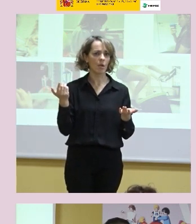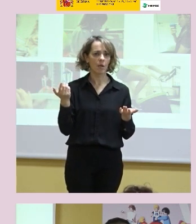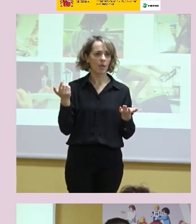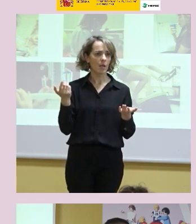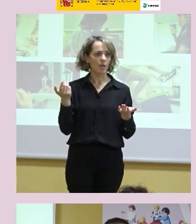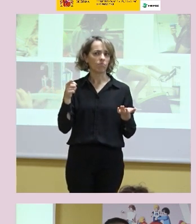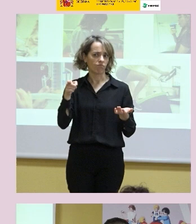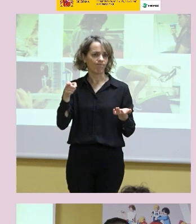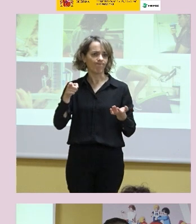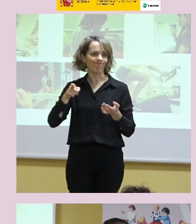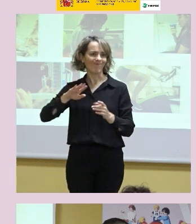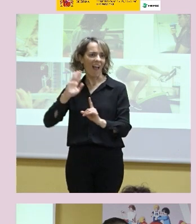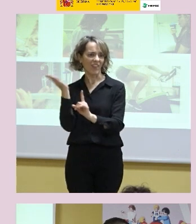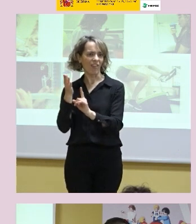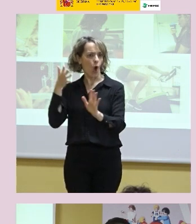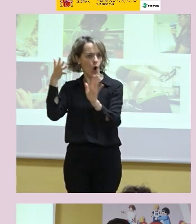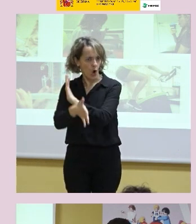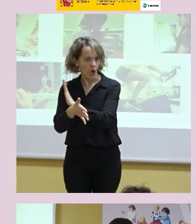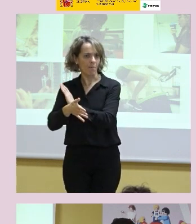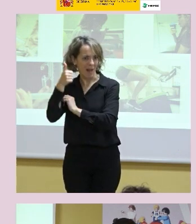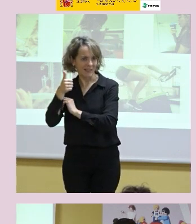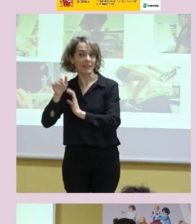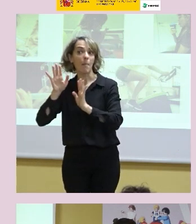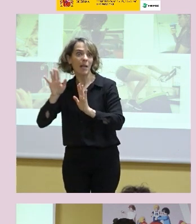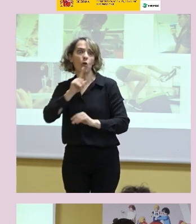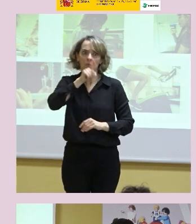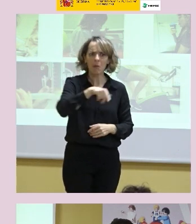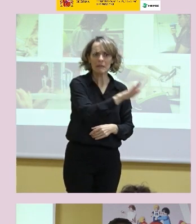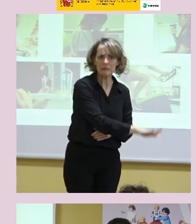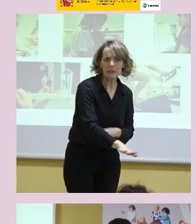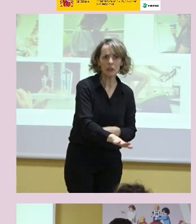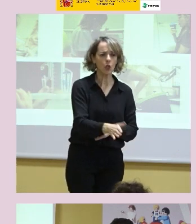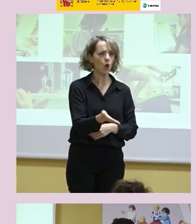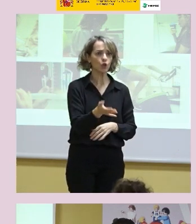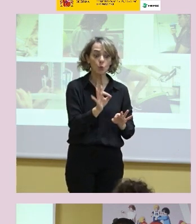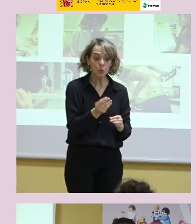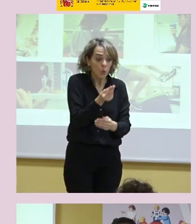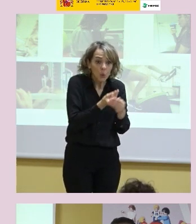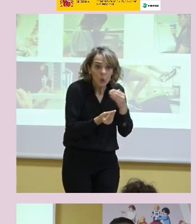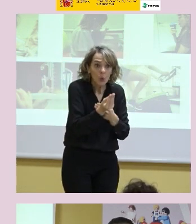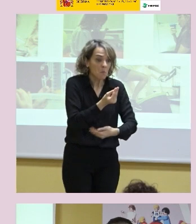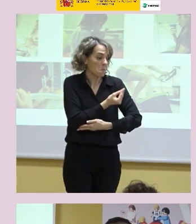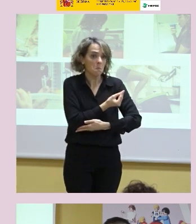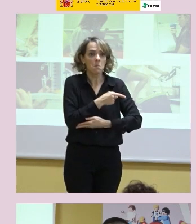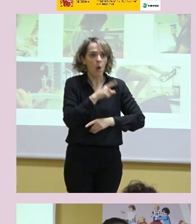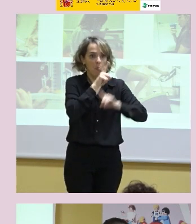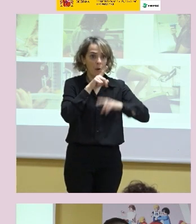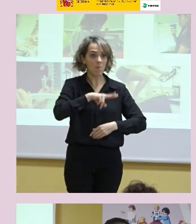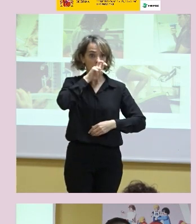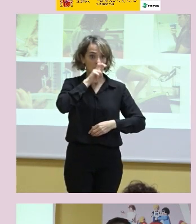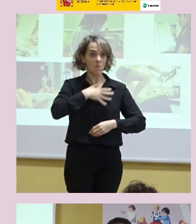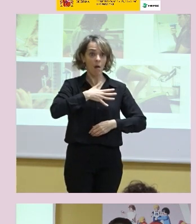que pueden tener una afectación más crónica, pero también tratamos a niños pequeñitos desde el momento de nacimiento que pueden tener problemas